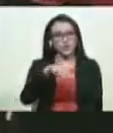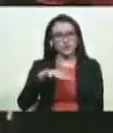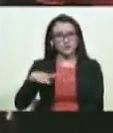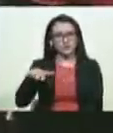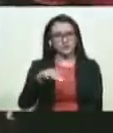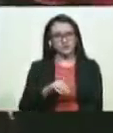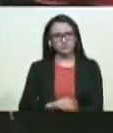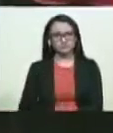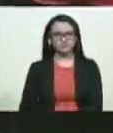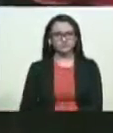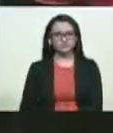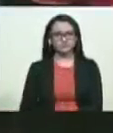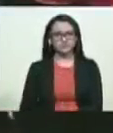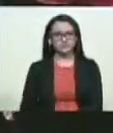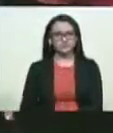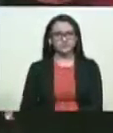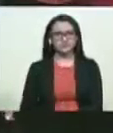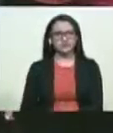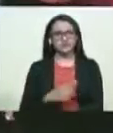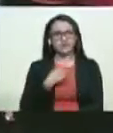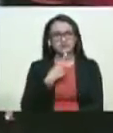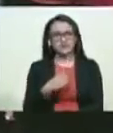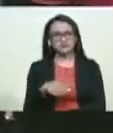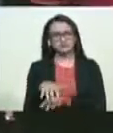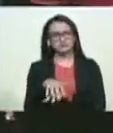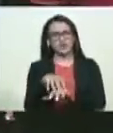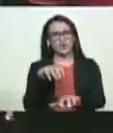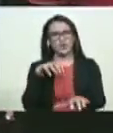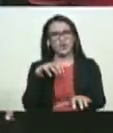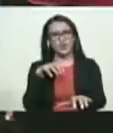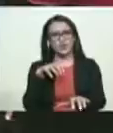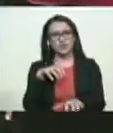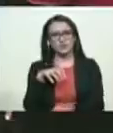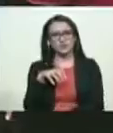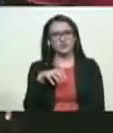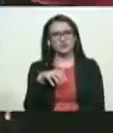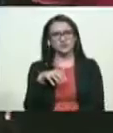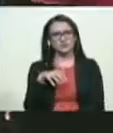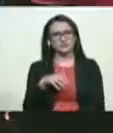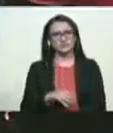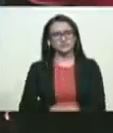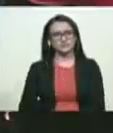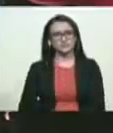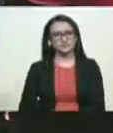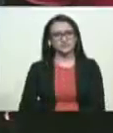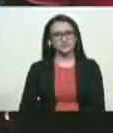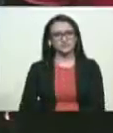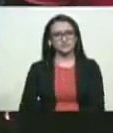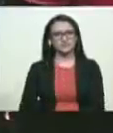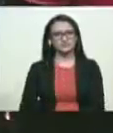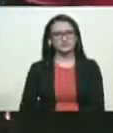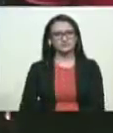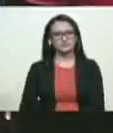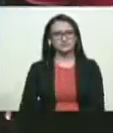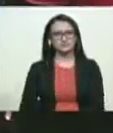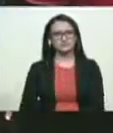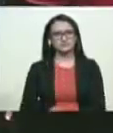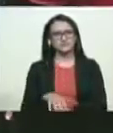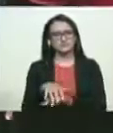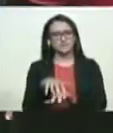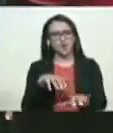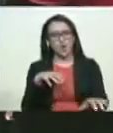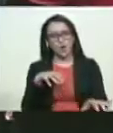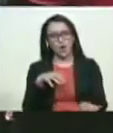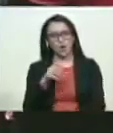él está diciendo a los millones y millones y millones también